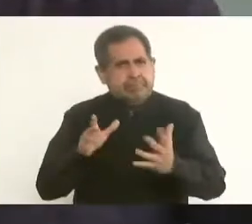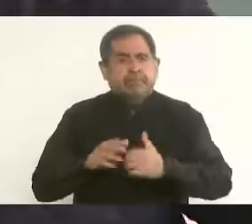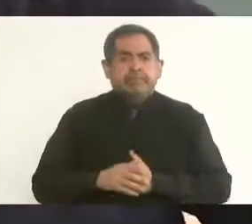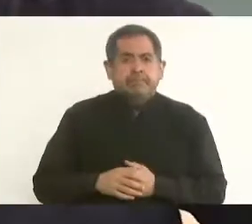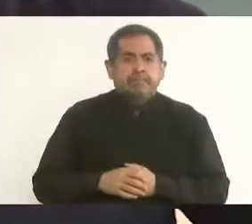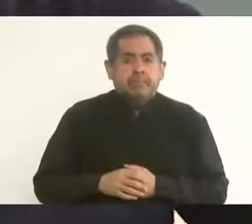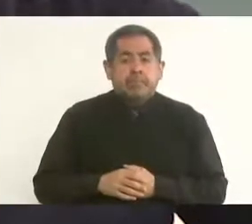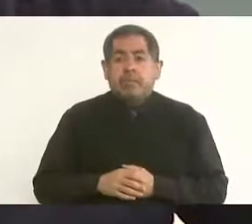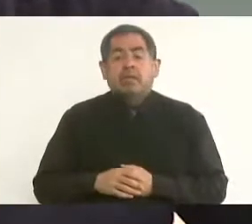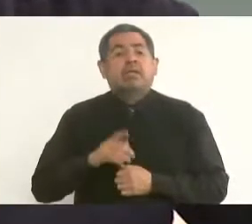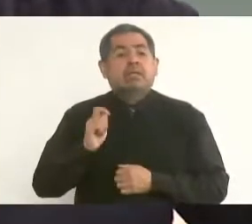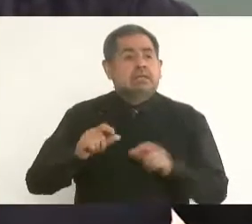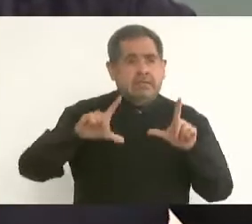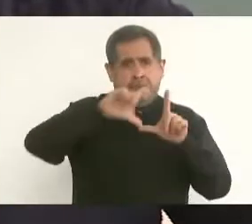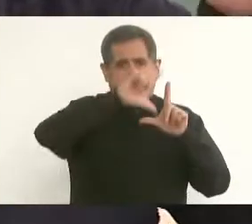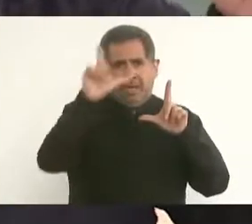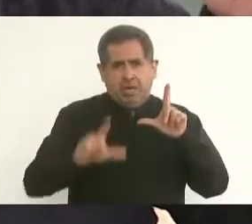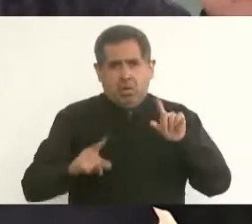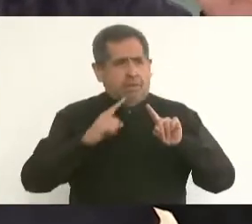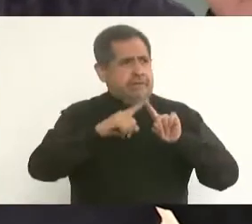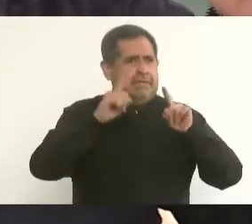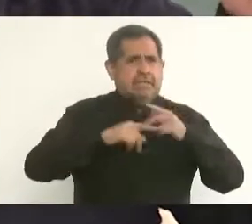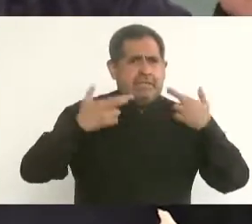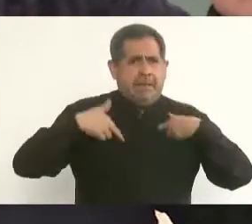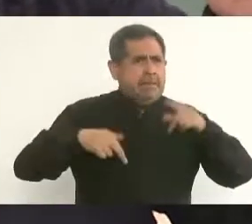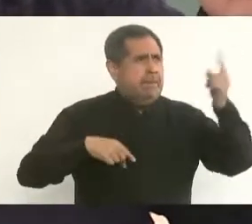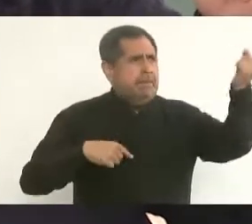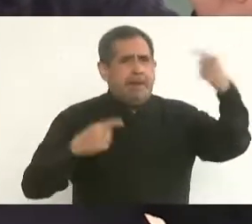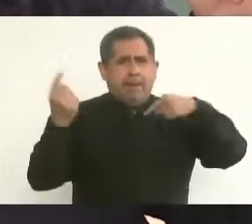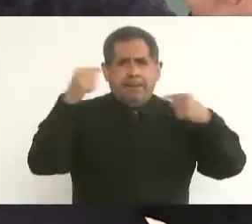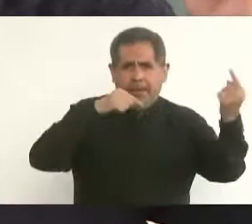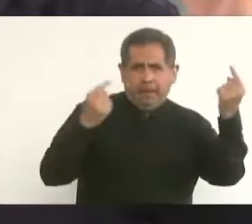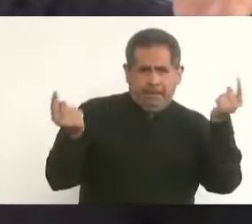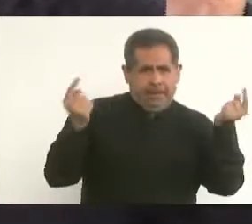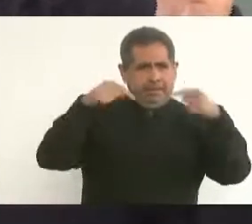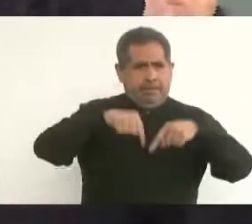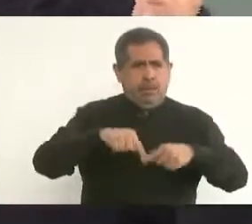Llegaron representantes de todo el país a Querétaro